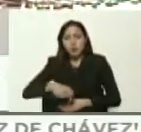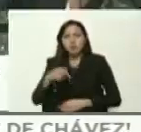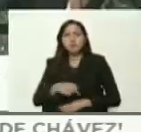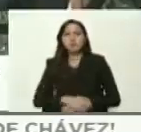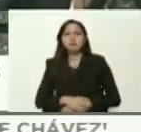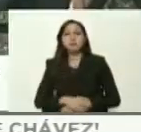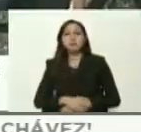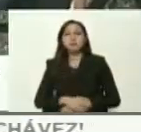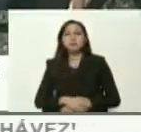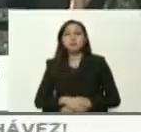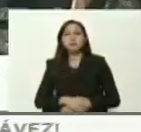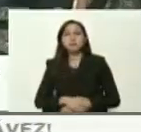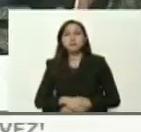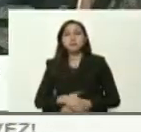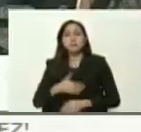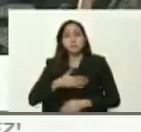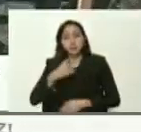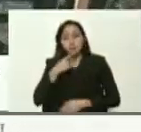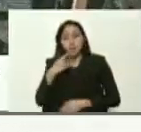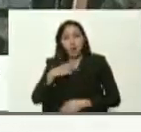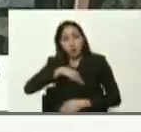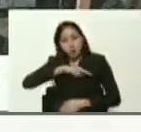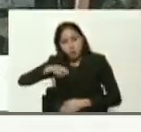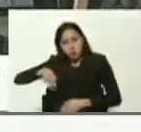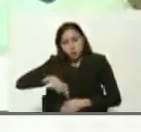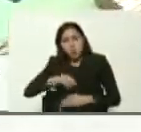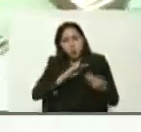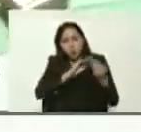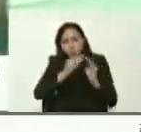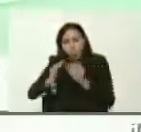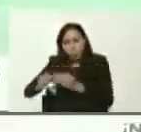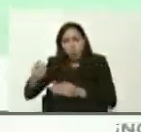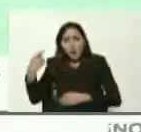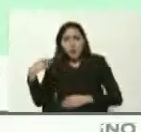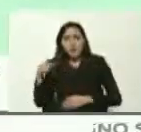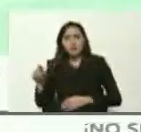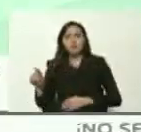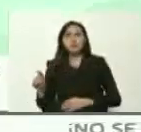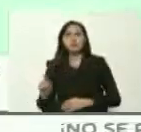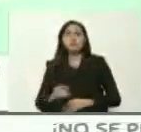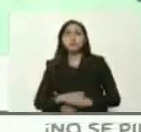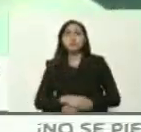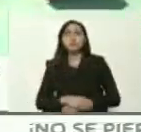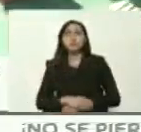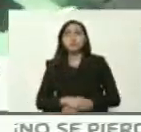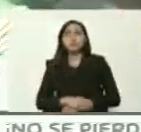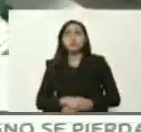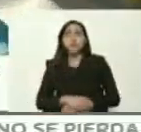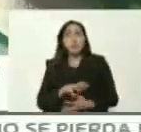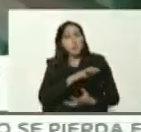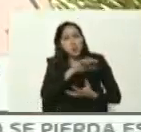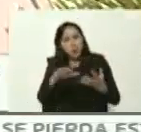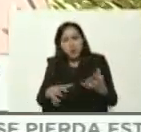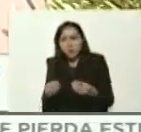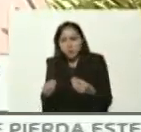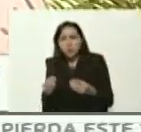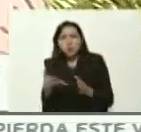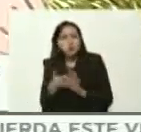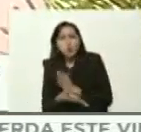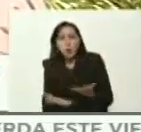Bueno, presidente, nosotros somos una comunidad donde tenemos mucha dificultad con el